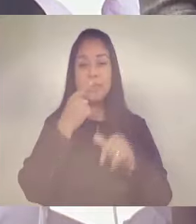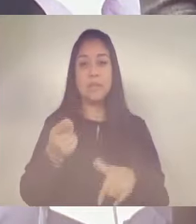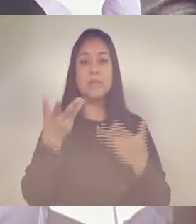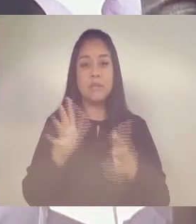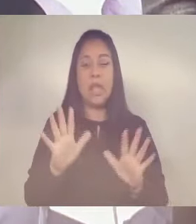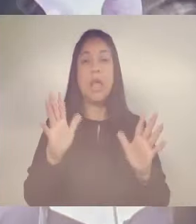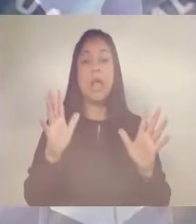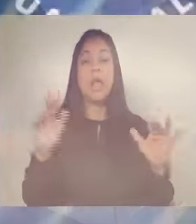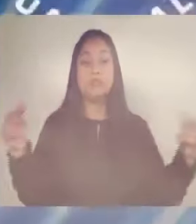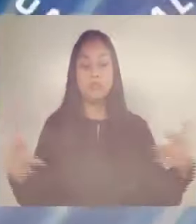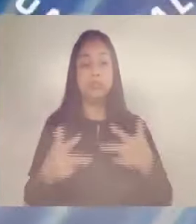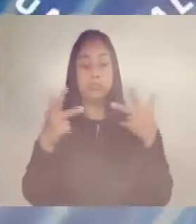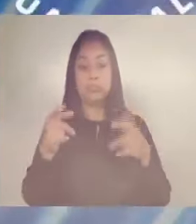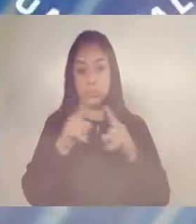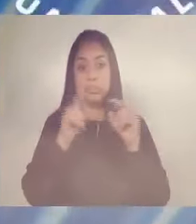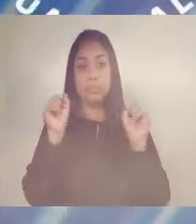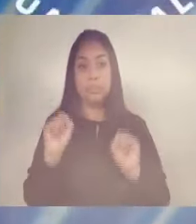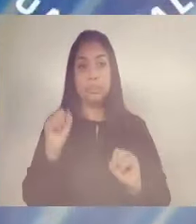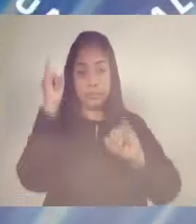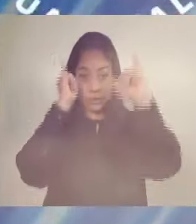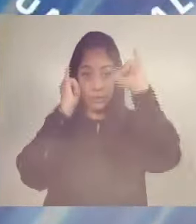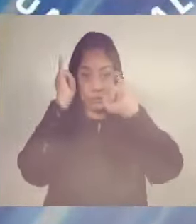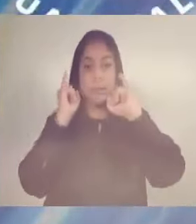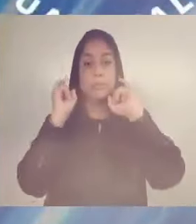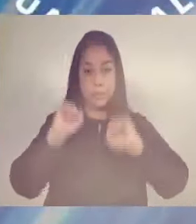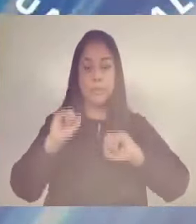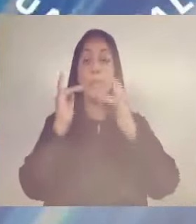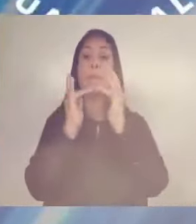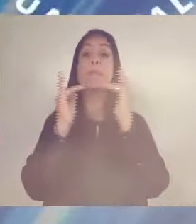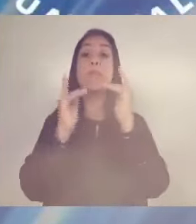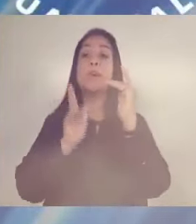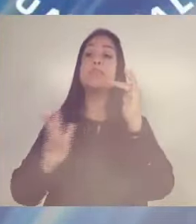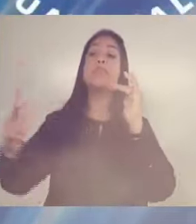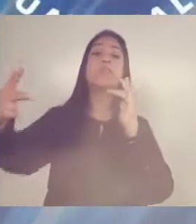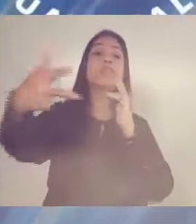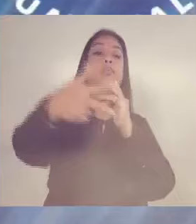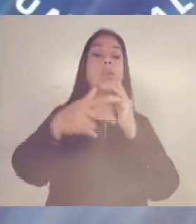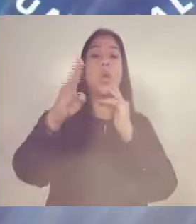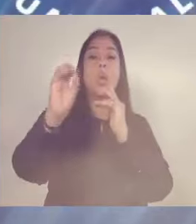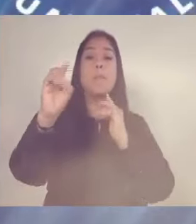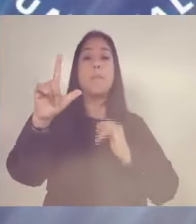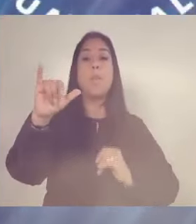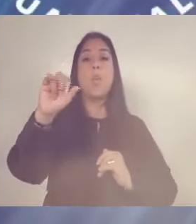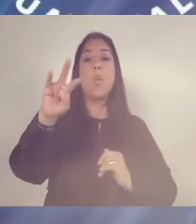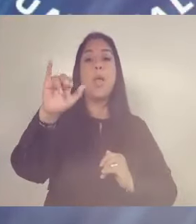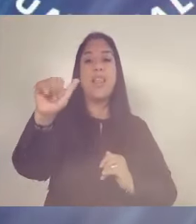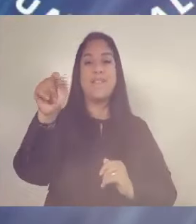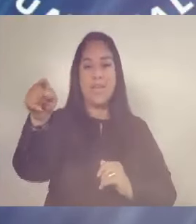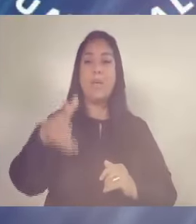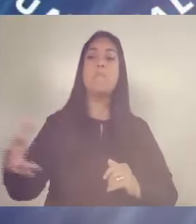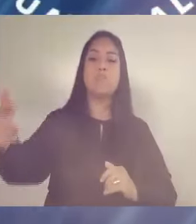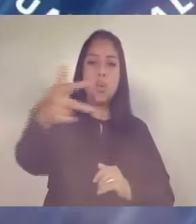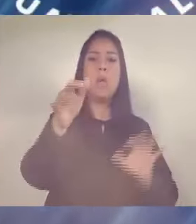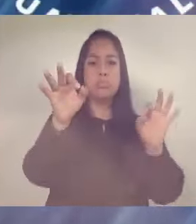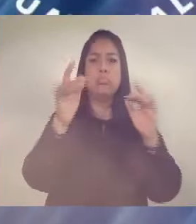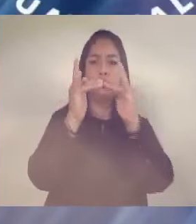paso para el tráfico pesado por el puente que está en la aldea Bolivia. Ese puente está en condiciones